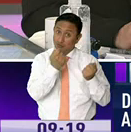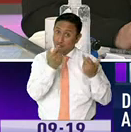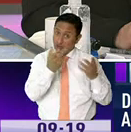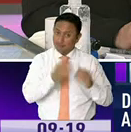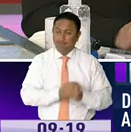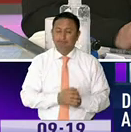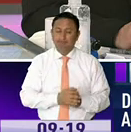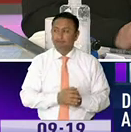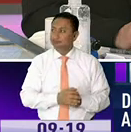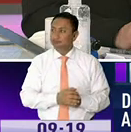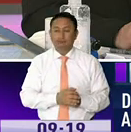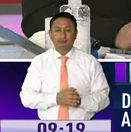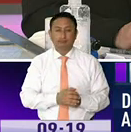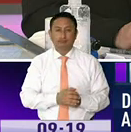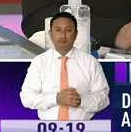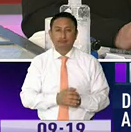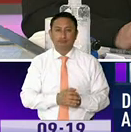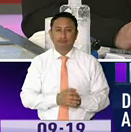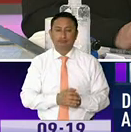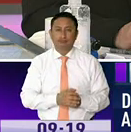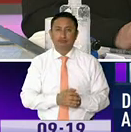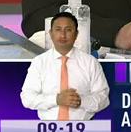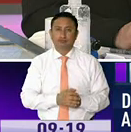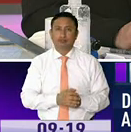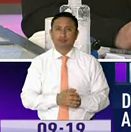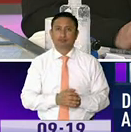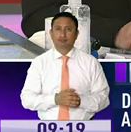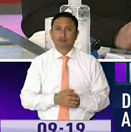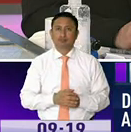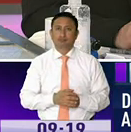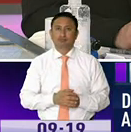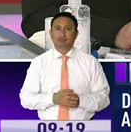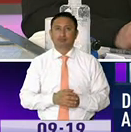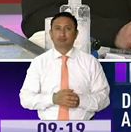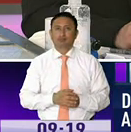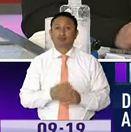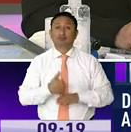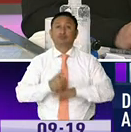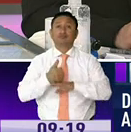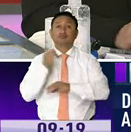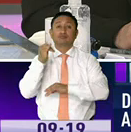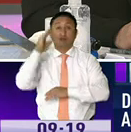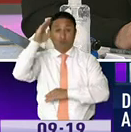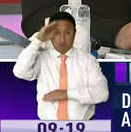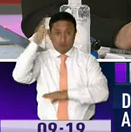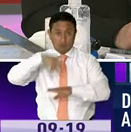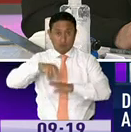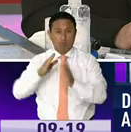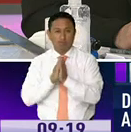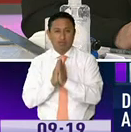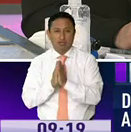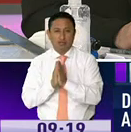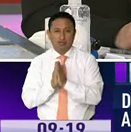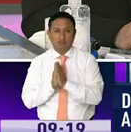eso. Vamos a pedir nosotros a la Intendencia Nacional de Policía